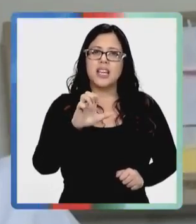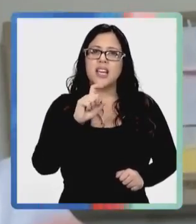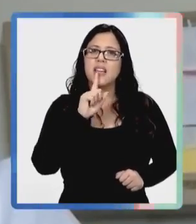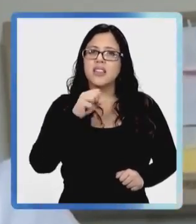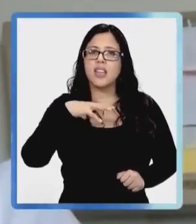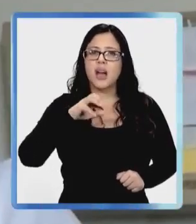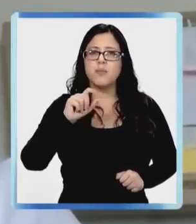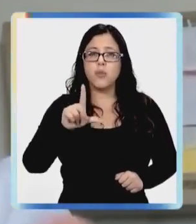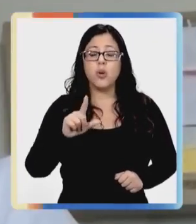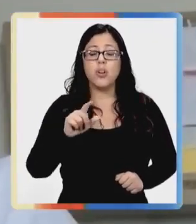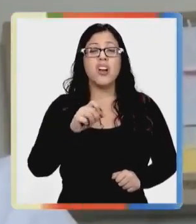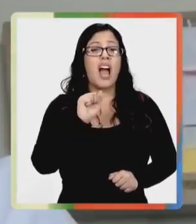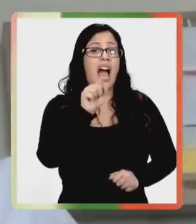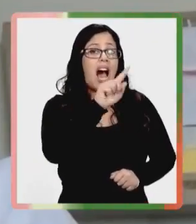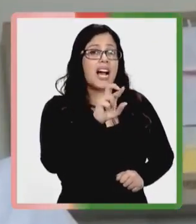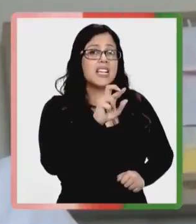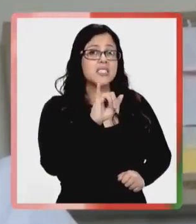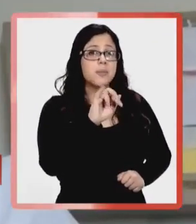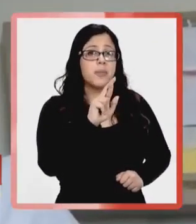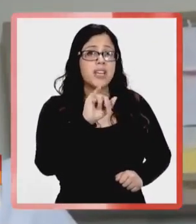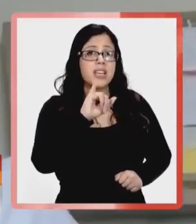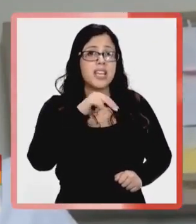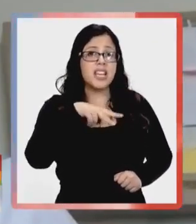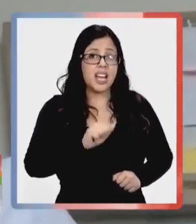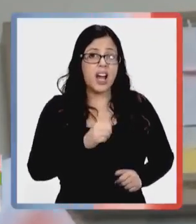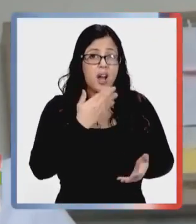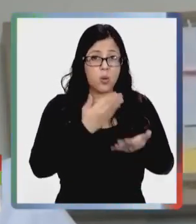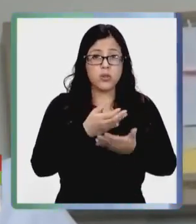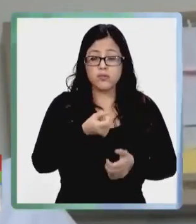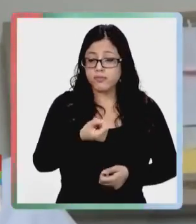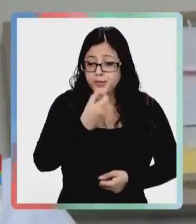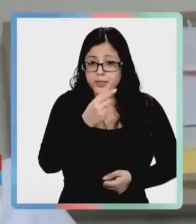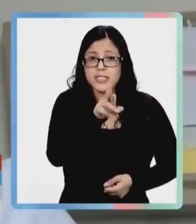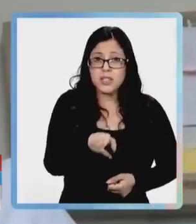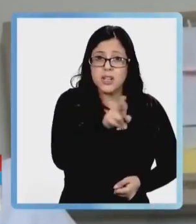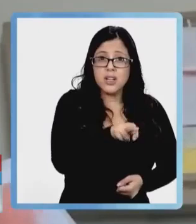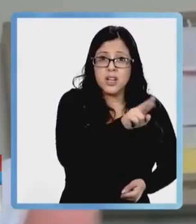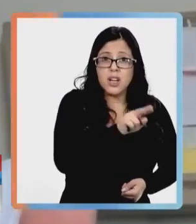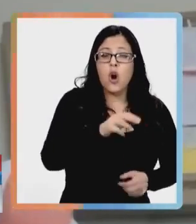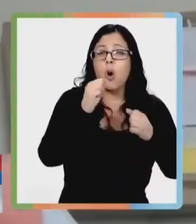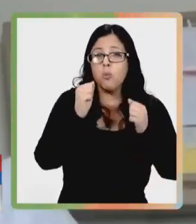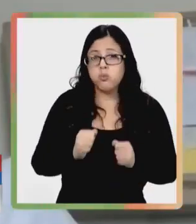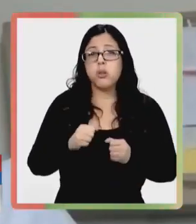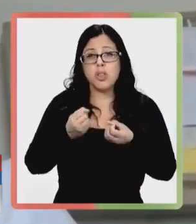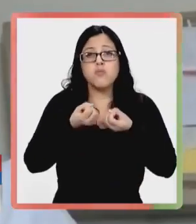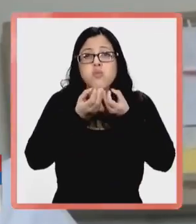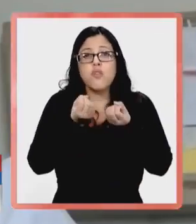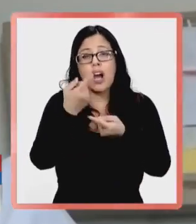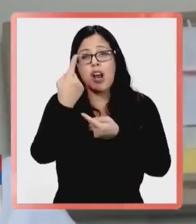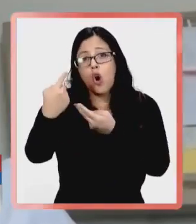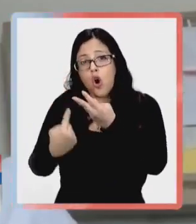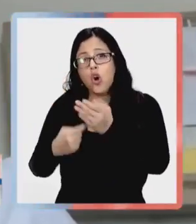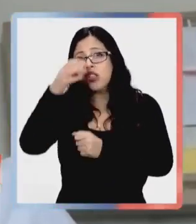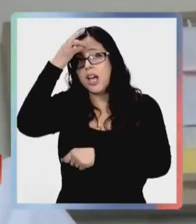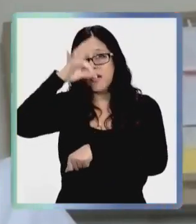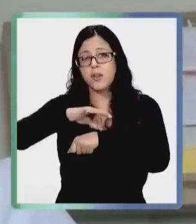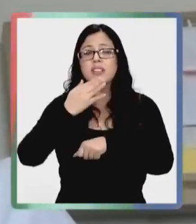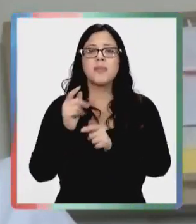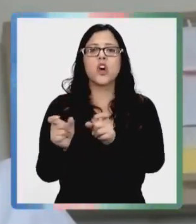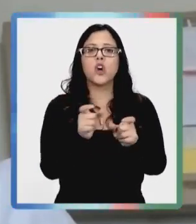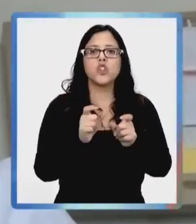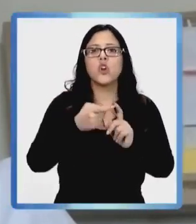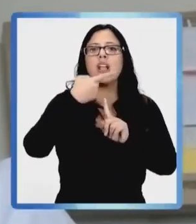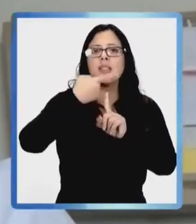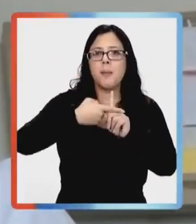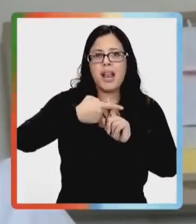provocar gastritis, provocar hemorragia, etcétera, cuando se utiliza de forma frecuente. Por lo tanto, paracetamol. Control de la